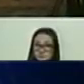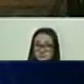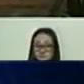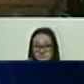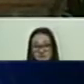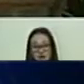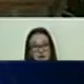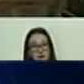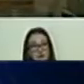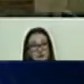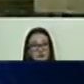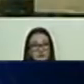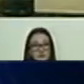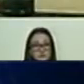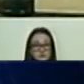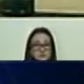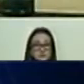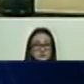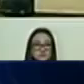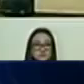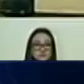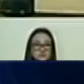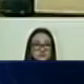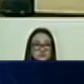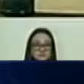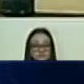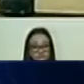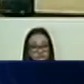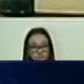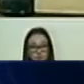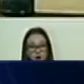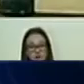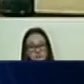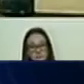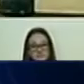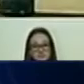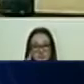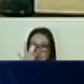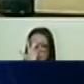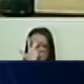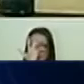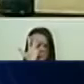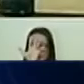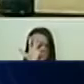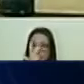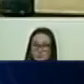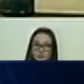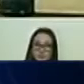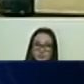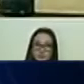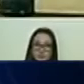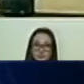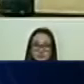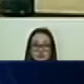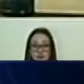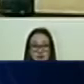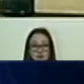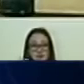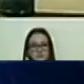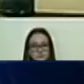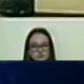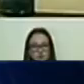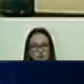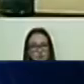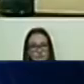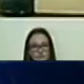Electoral y se va a extender hasta el 25 de febrero la inscripción de los venezolanos